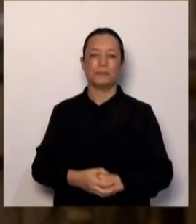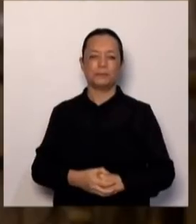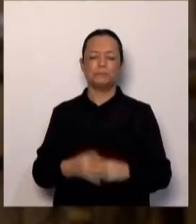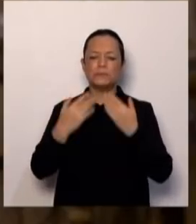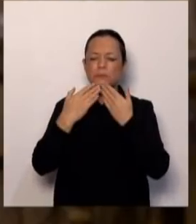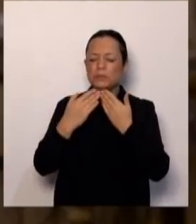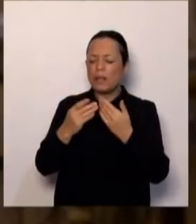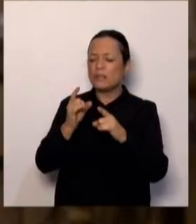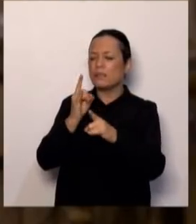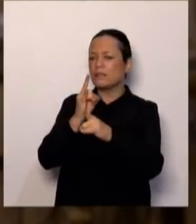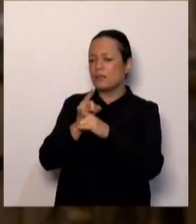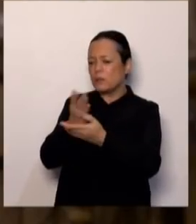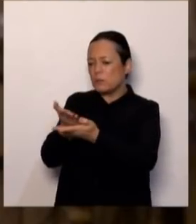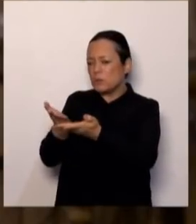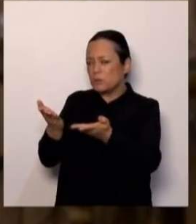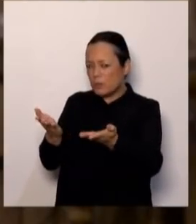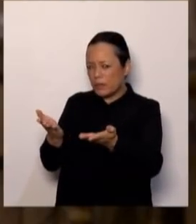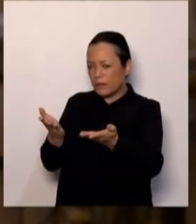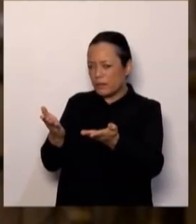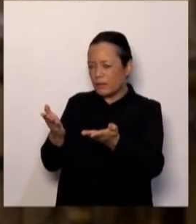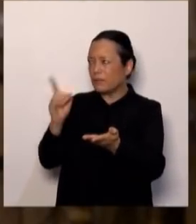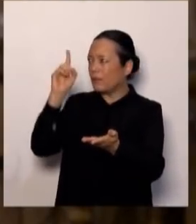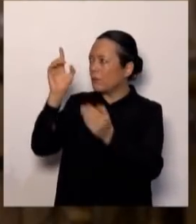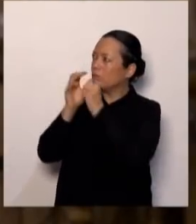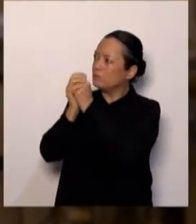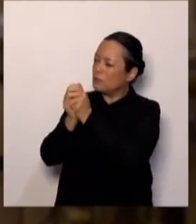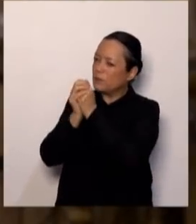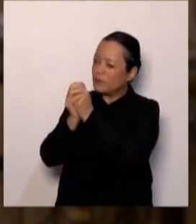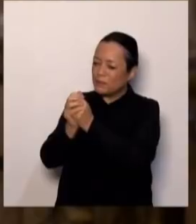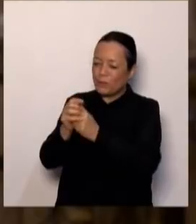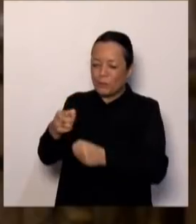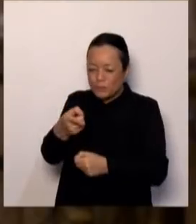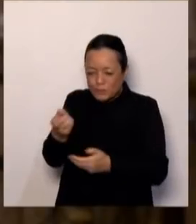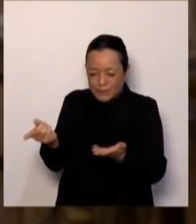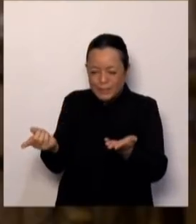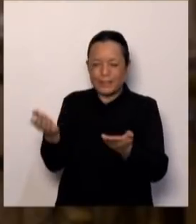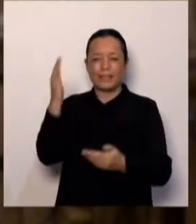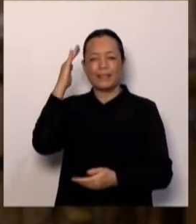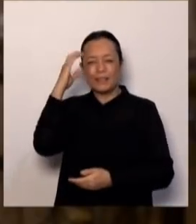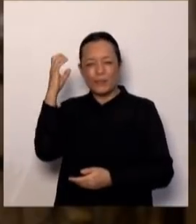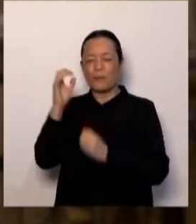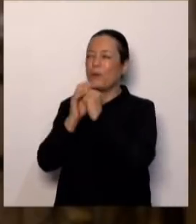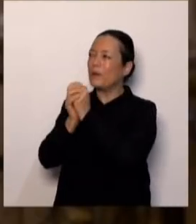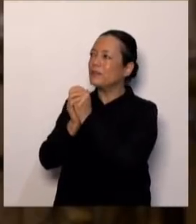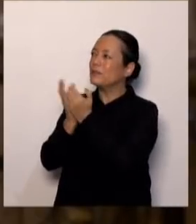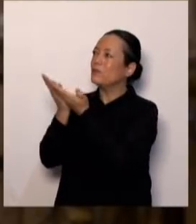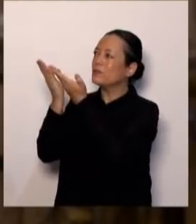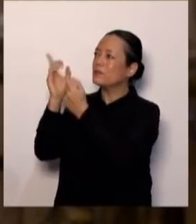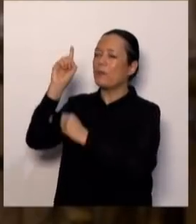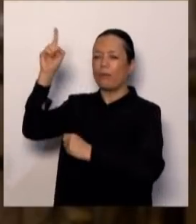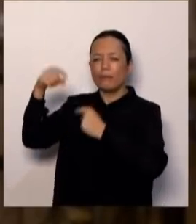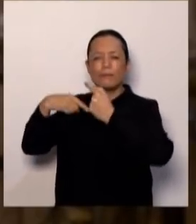gracias a Dios por todos ustedes, cuando los recordamos en nuestras oraciones, y sin